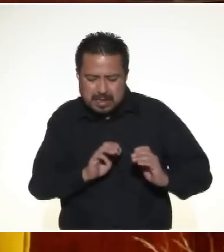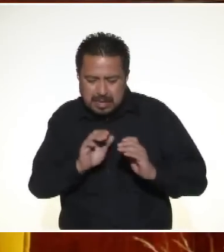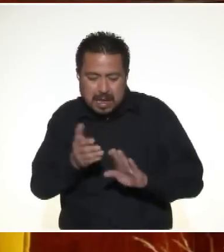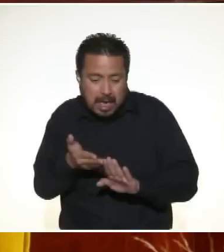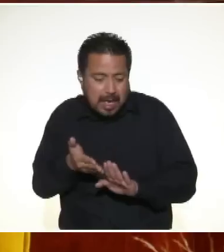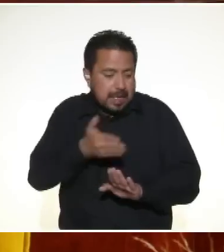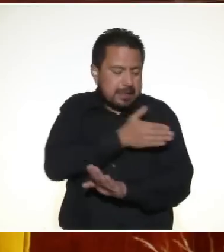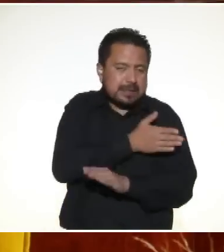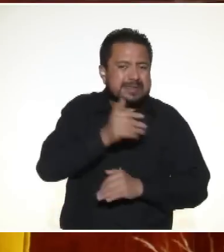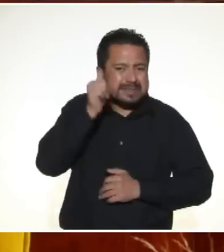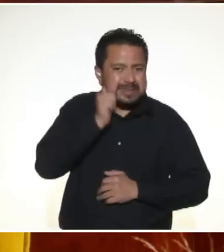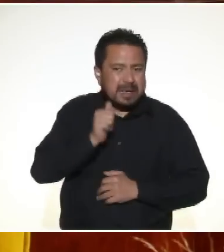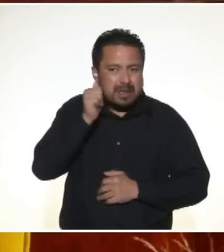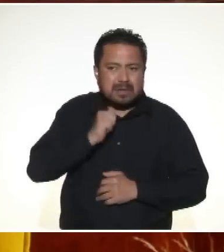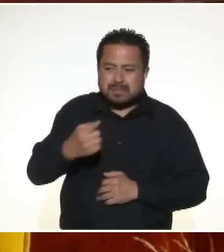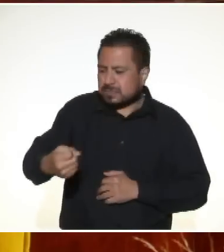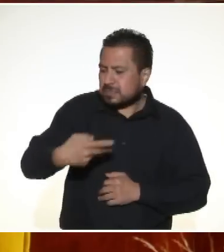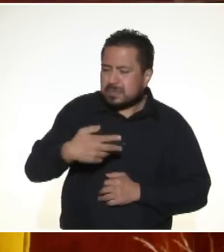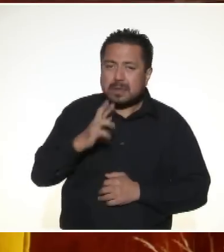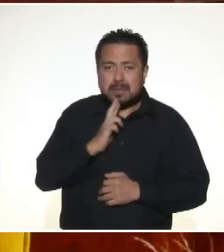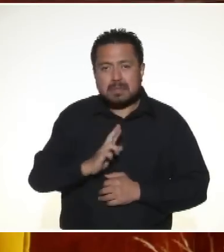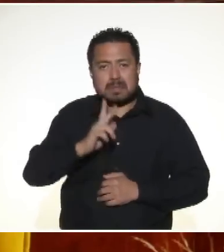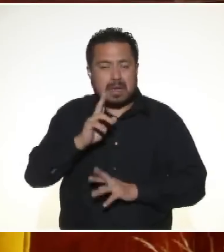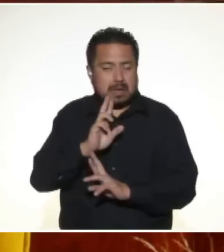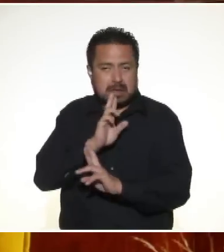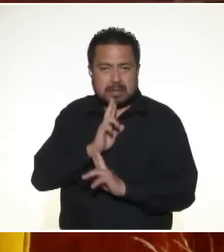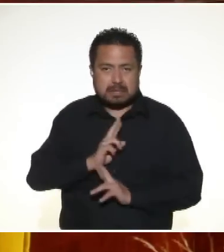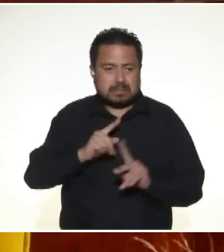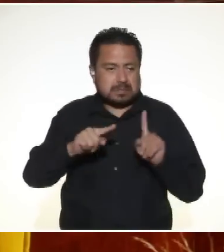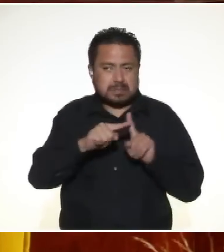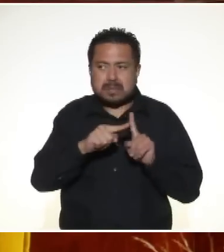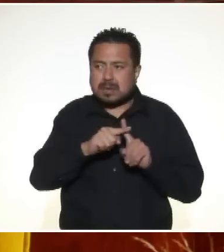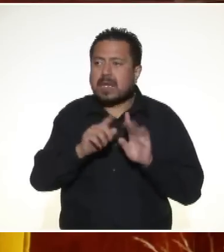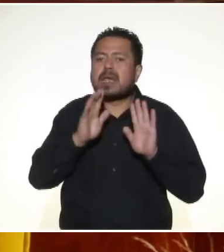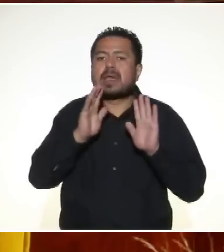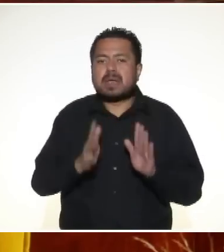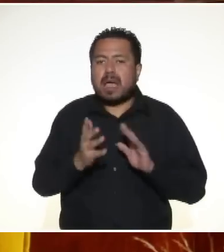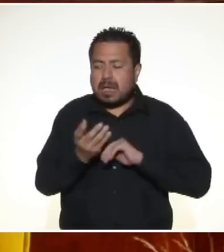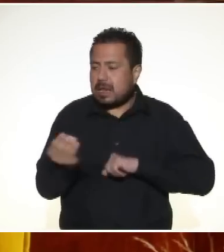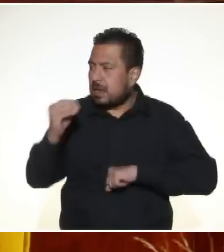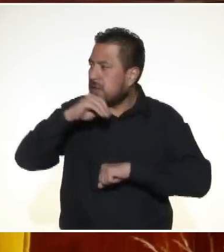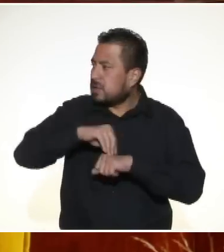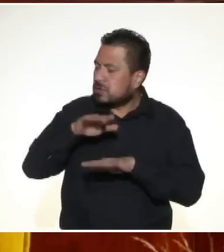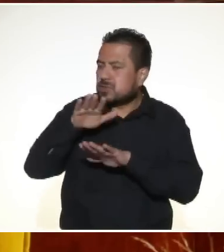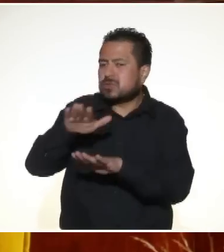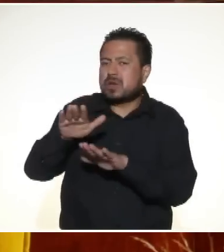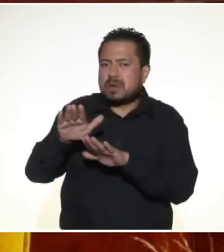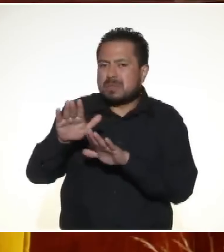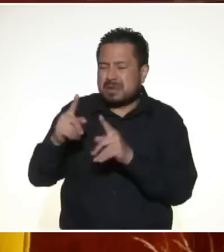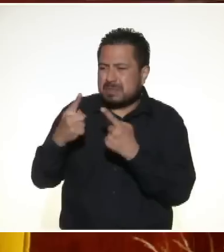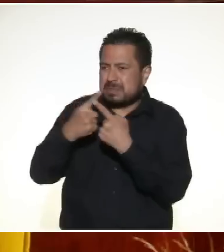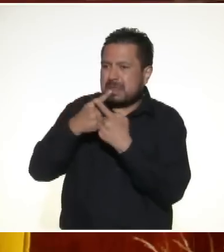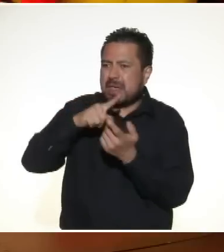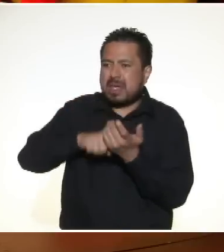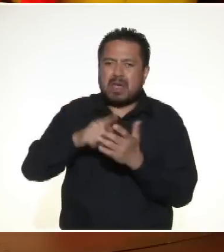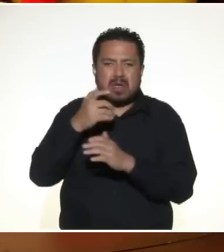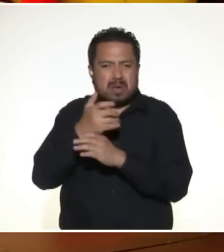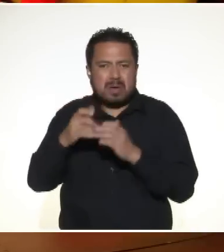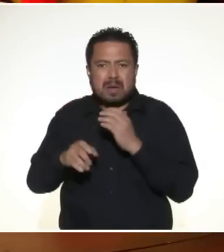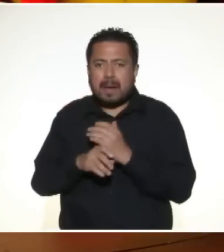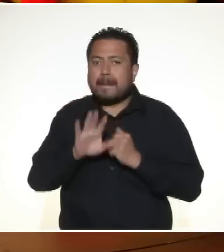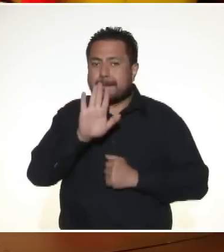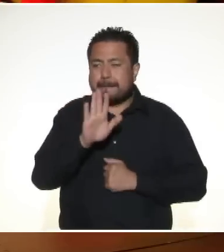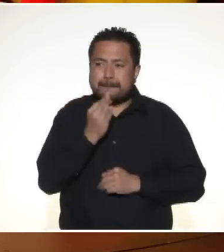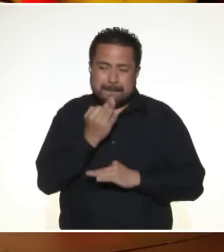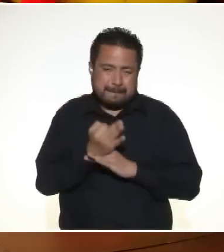va a dar mejores resultados que ya actuar sobre un evento adverso. Y aquí